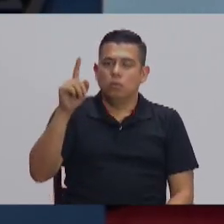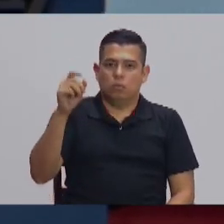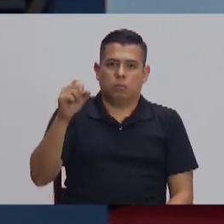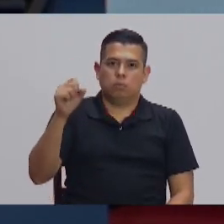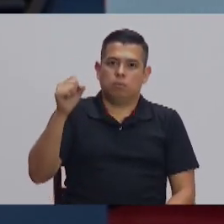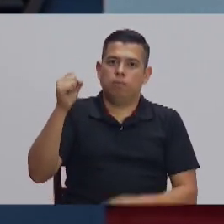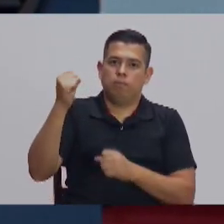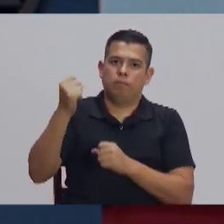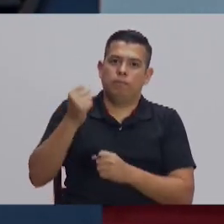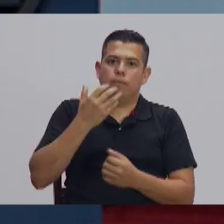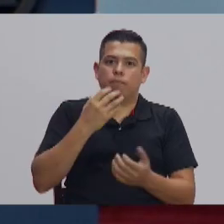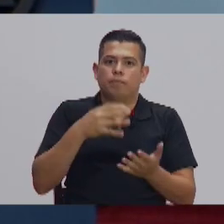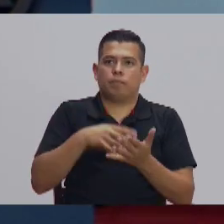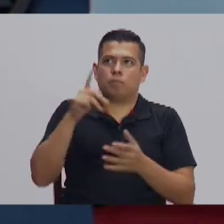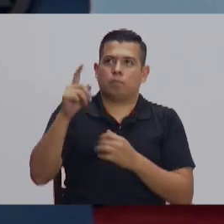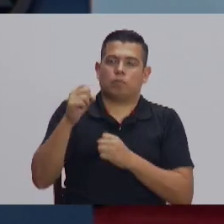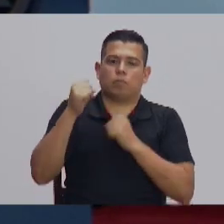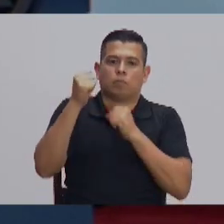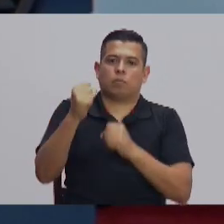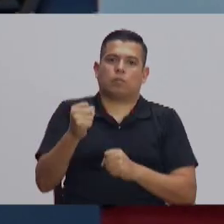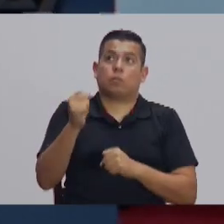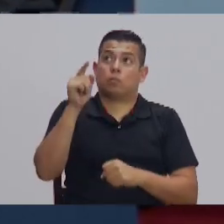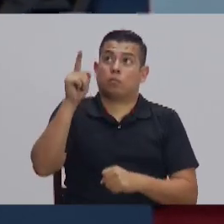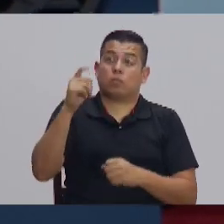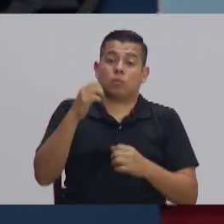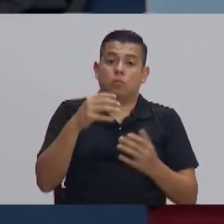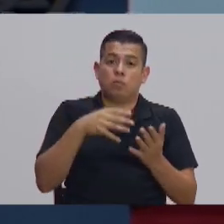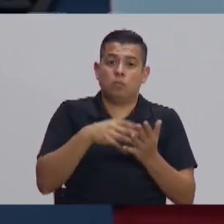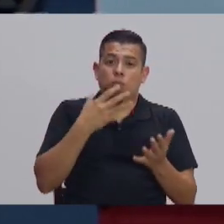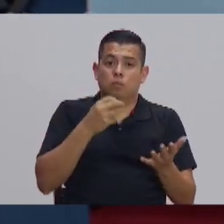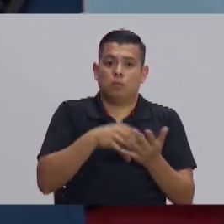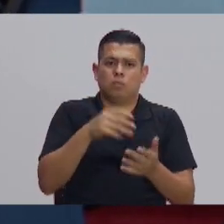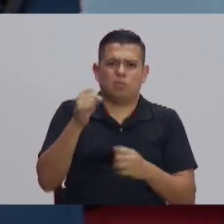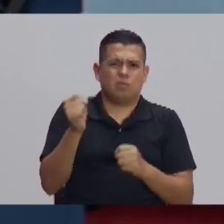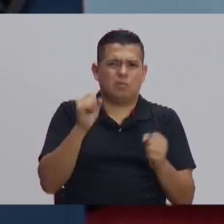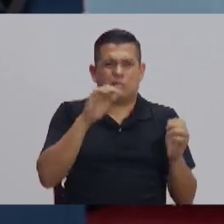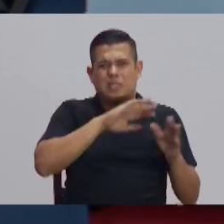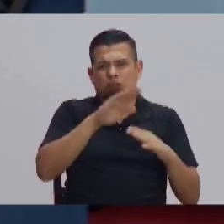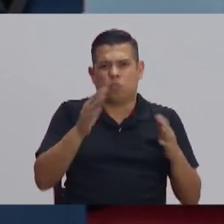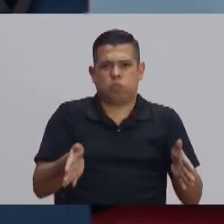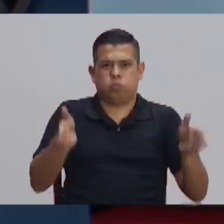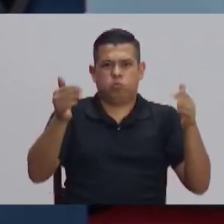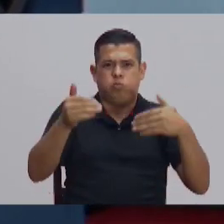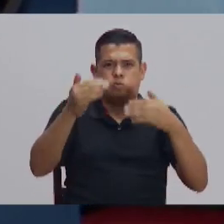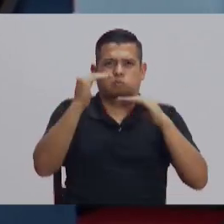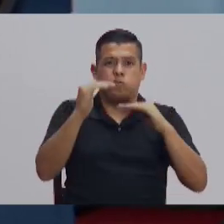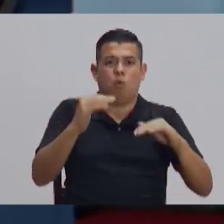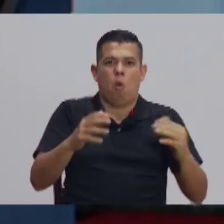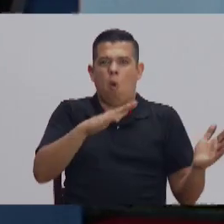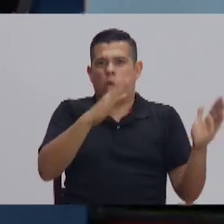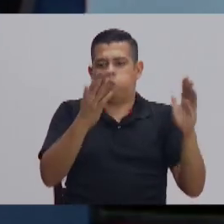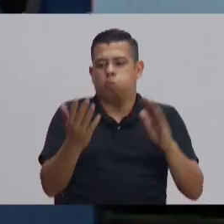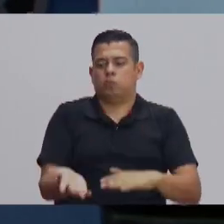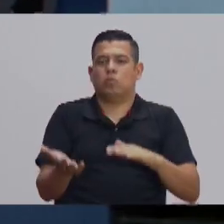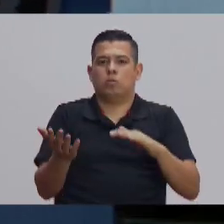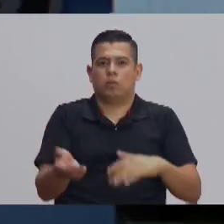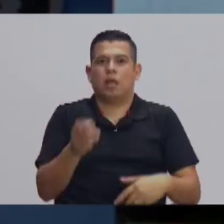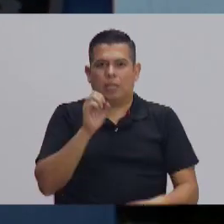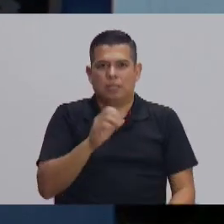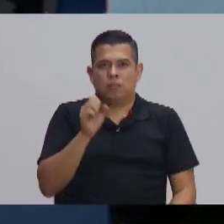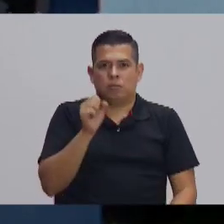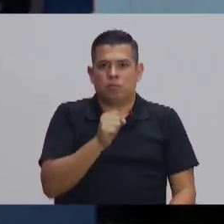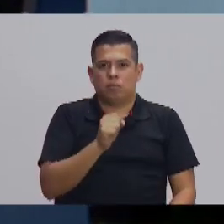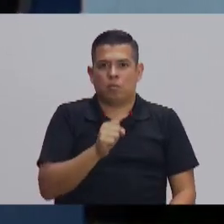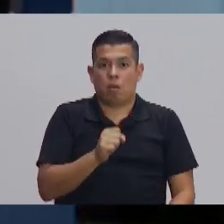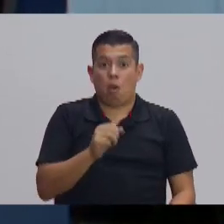poderoso de israel el es el poderoso que iba a botar a sus enemigos grandes por eso es que el corito que